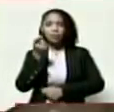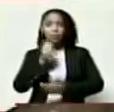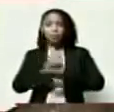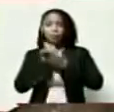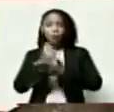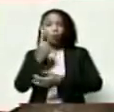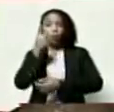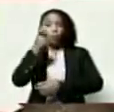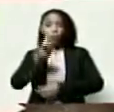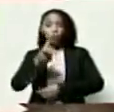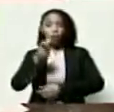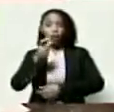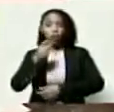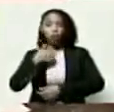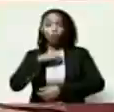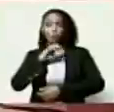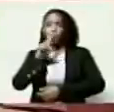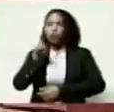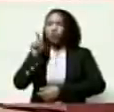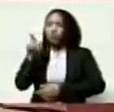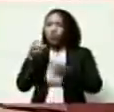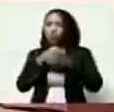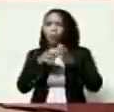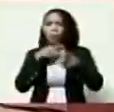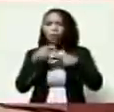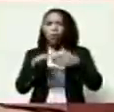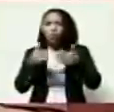alguien, le hemos preguntado de qué partido es.